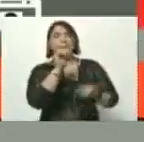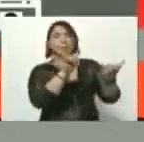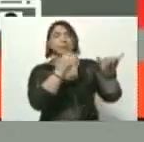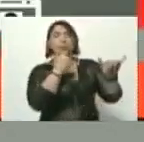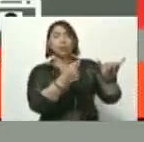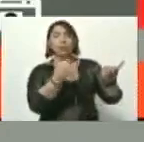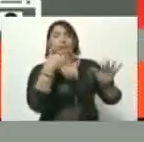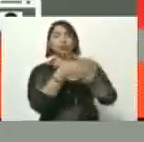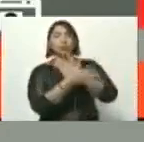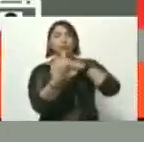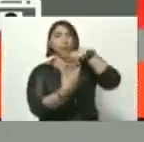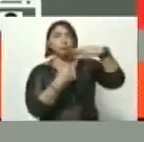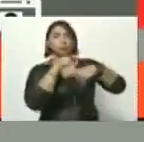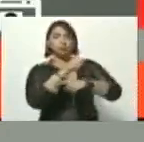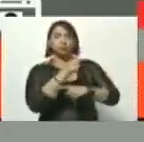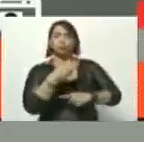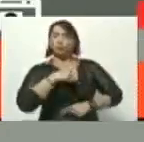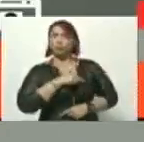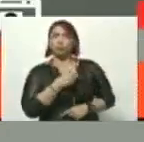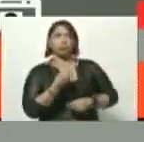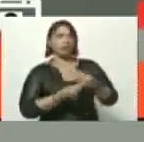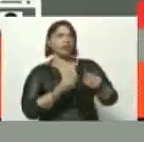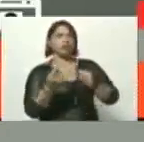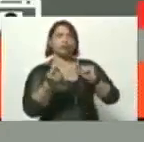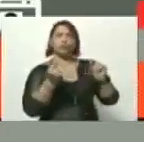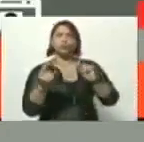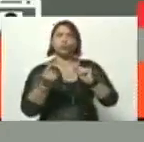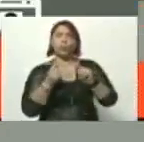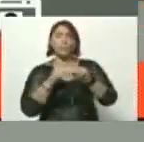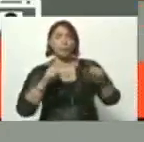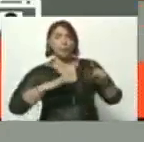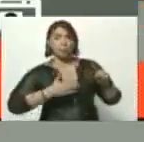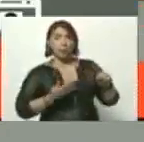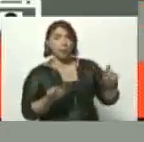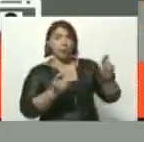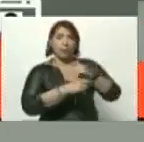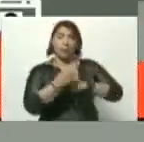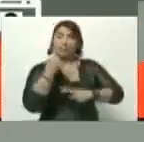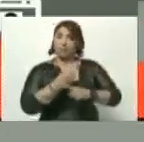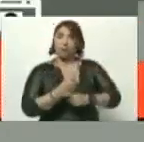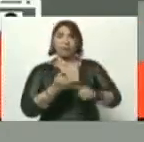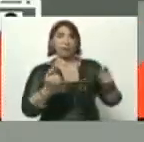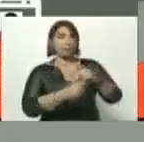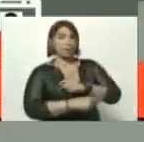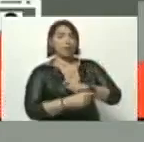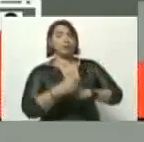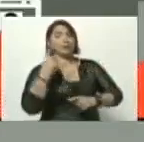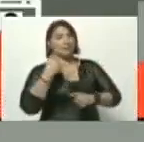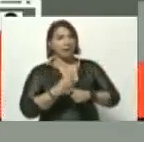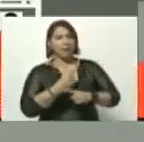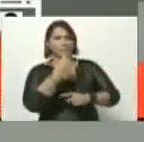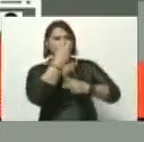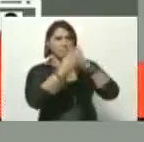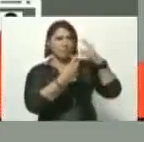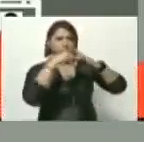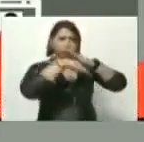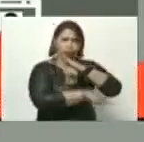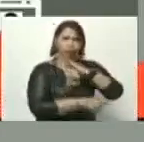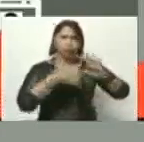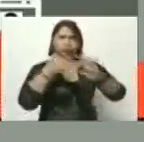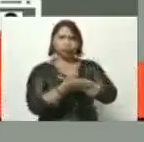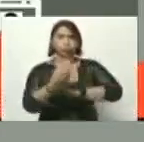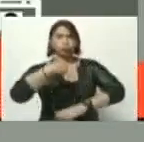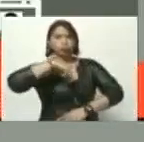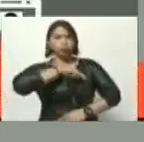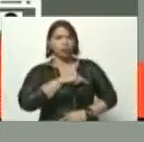el de revolucionar, hemos generado el debate. Y para poder cambiar lo que tenga que ser cambiado, debemos ir a una profundización de